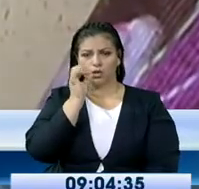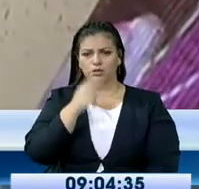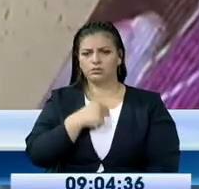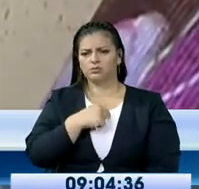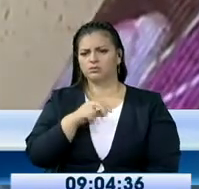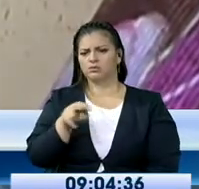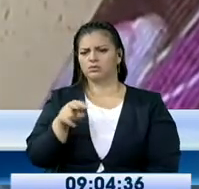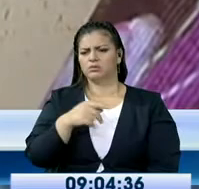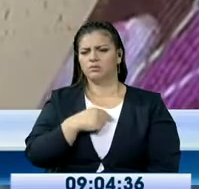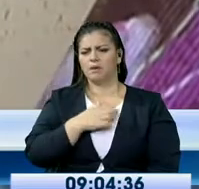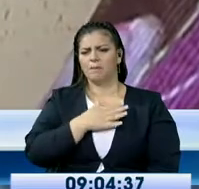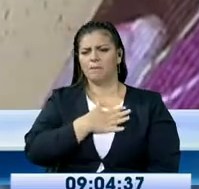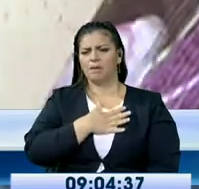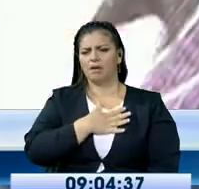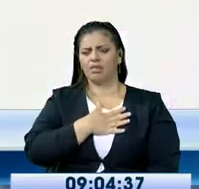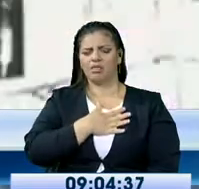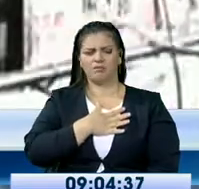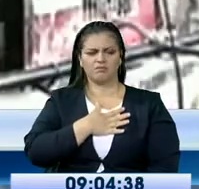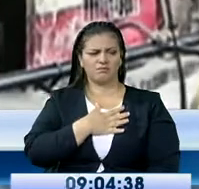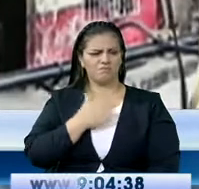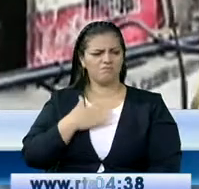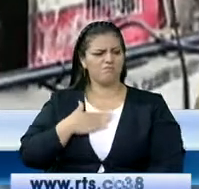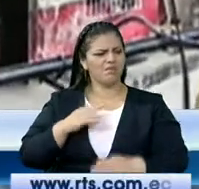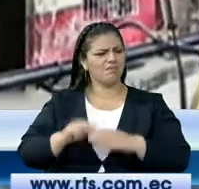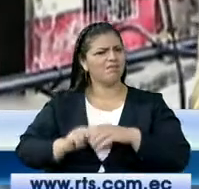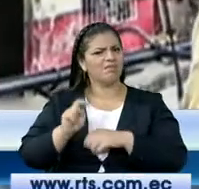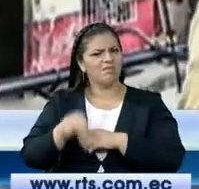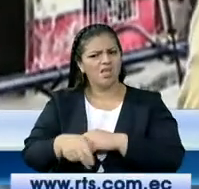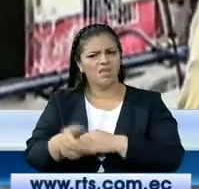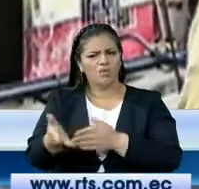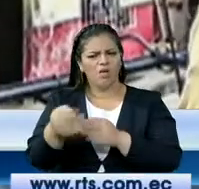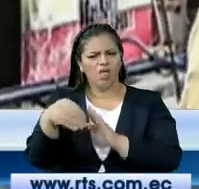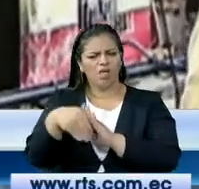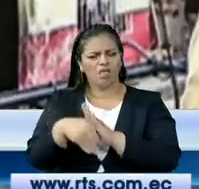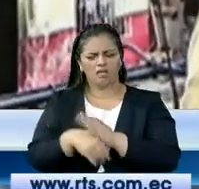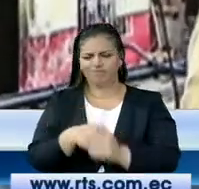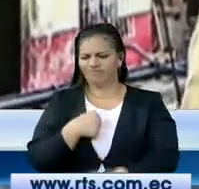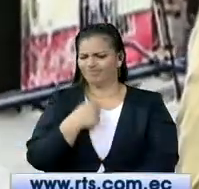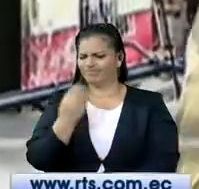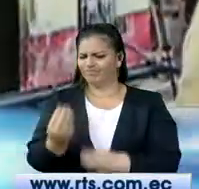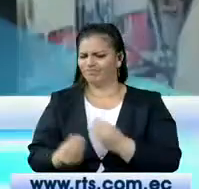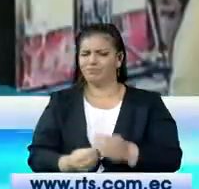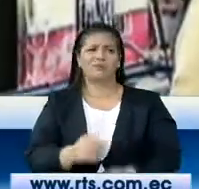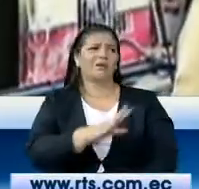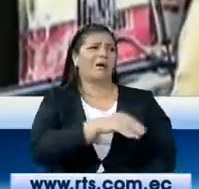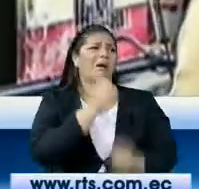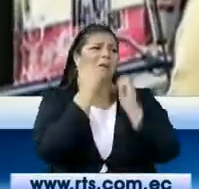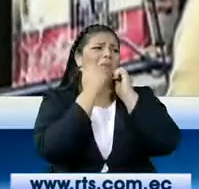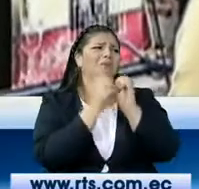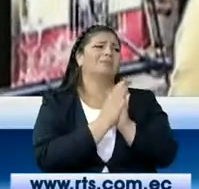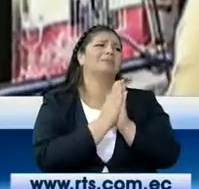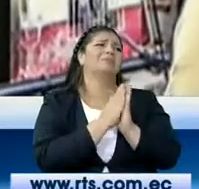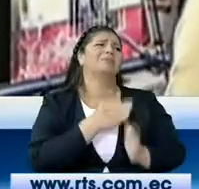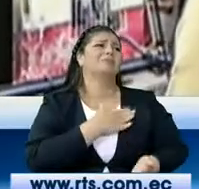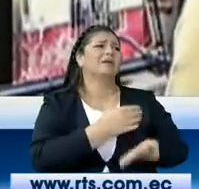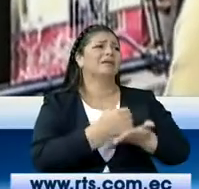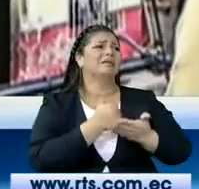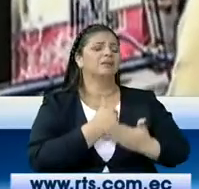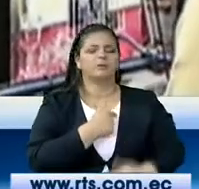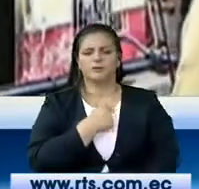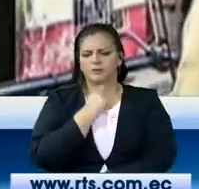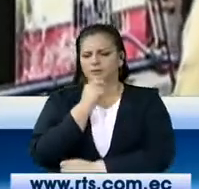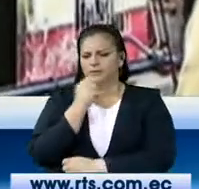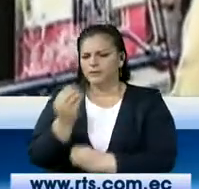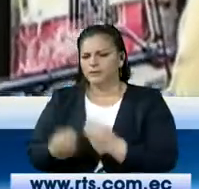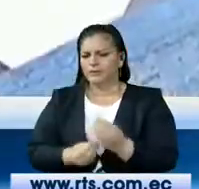que puedan, que se quería curar. El adolescente vivía en la cooperativa Sergio Toral. Contó su abuela que en ese sector